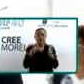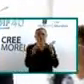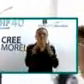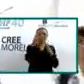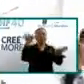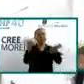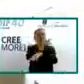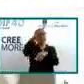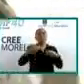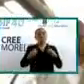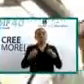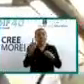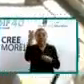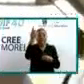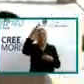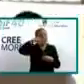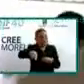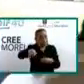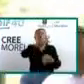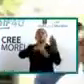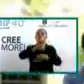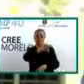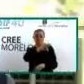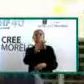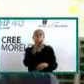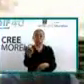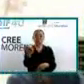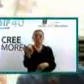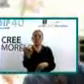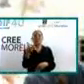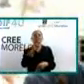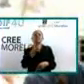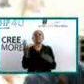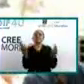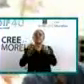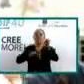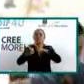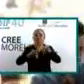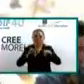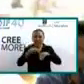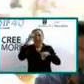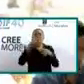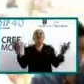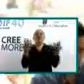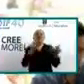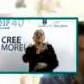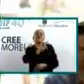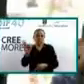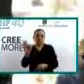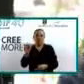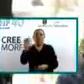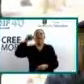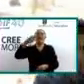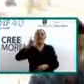esta es la consigna. Todo es posible y hay que trabajar juntos para hacerlo posible. Angélica, muchas gracias